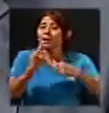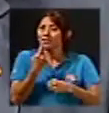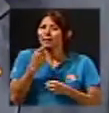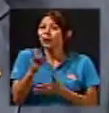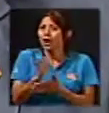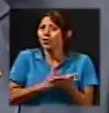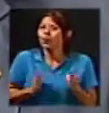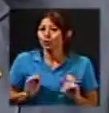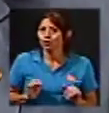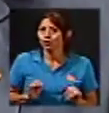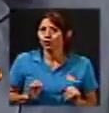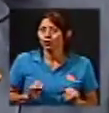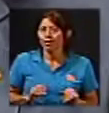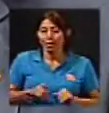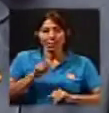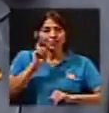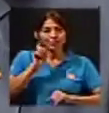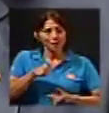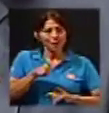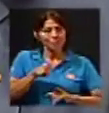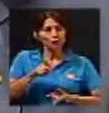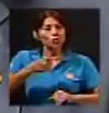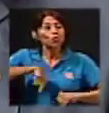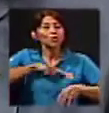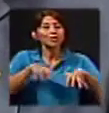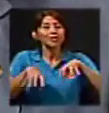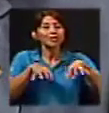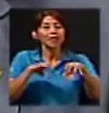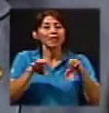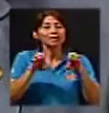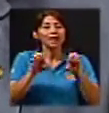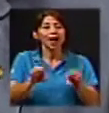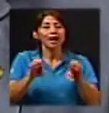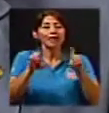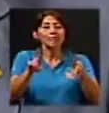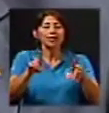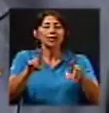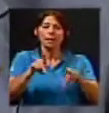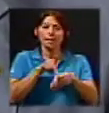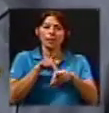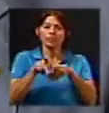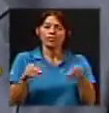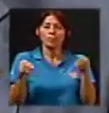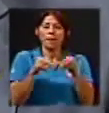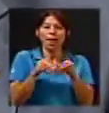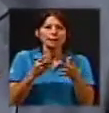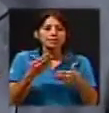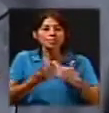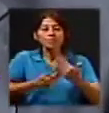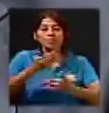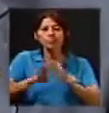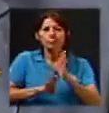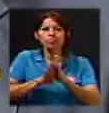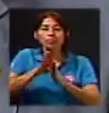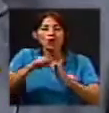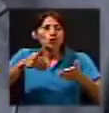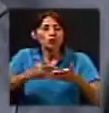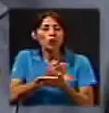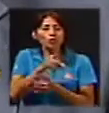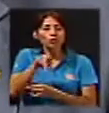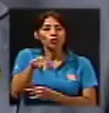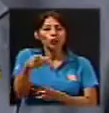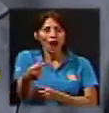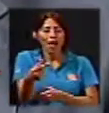más en las actividades nuestras académicas, hay que buscar nuevos posgrados, nuevos doctorados, hay que